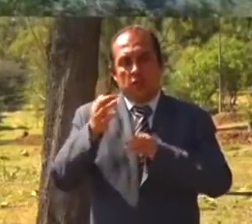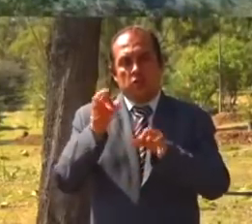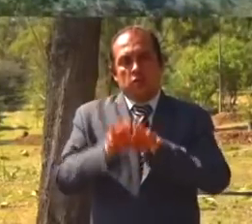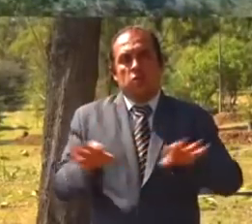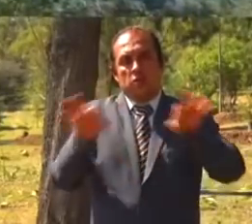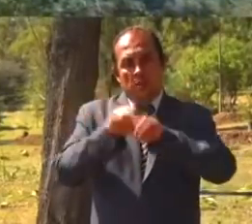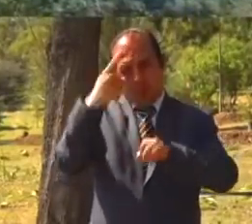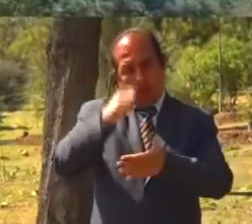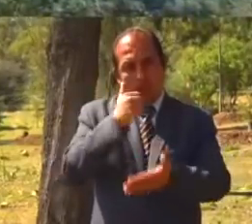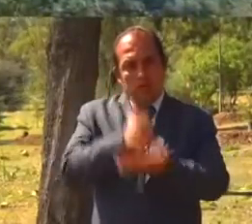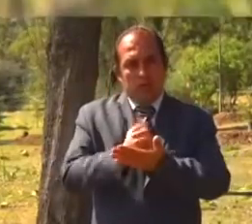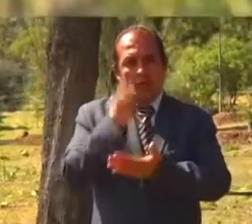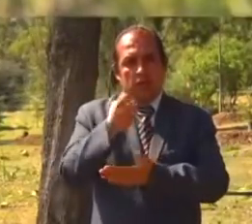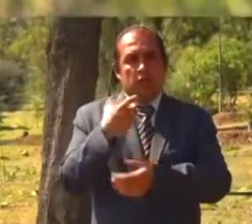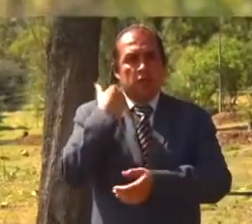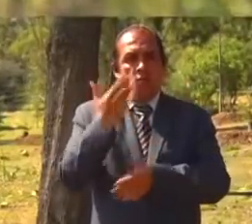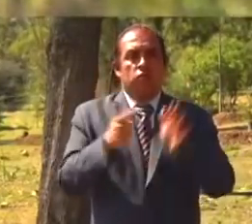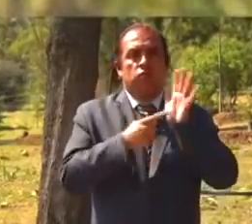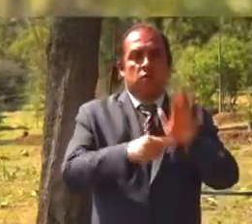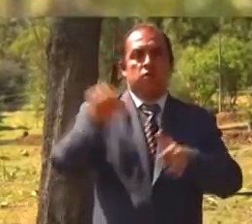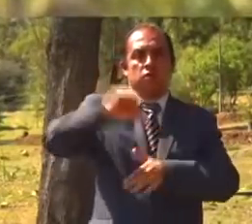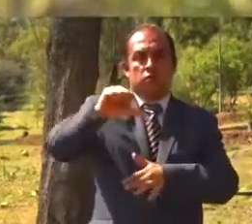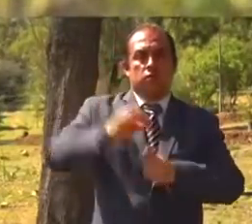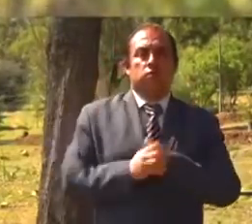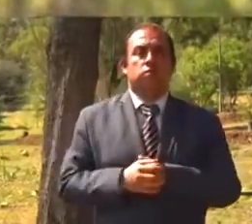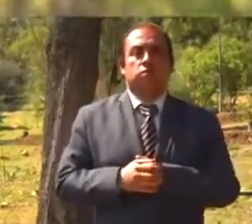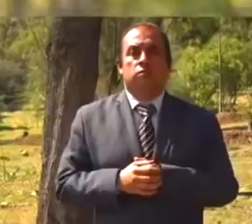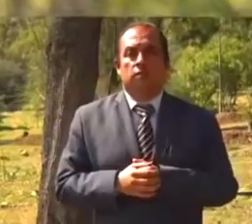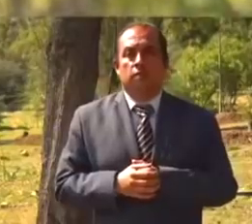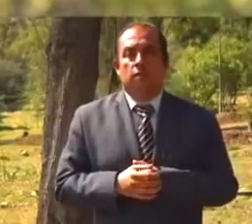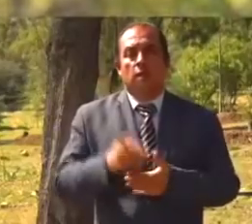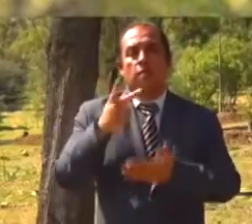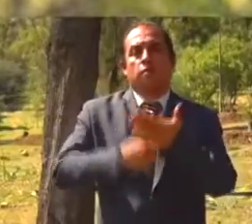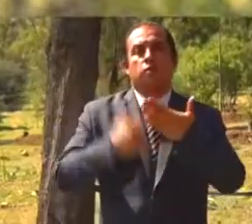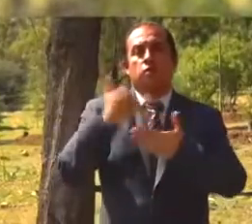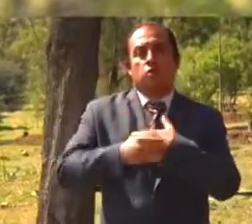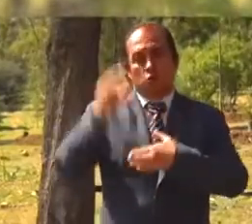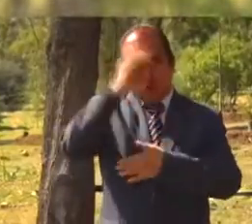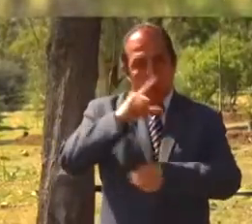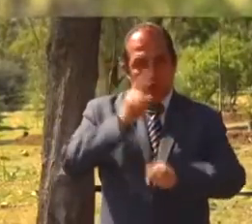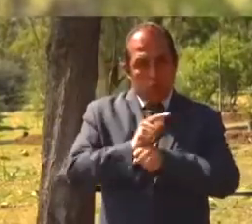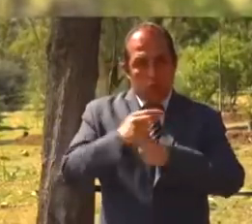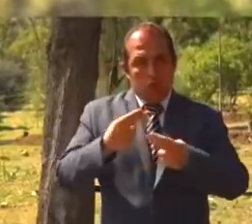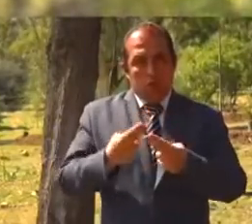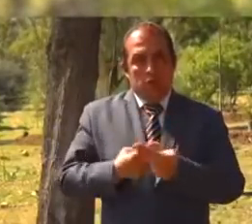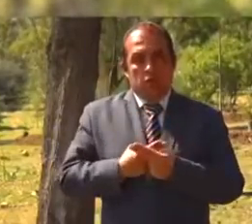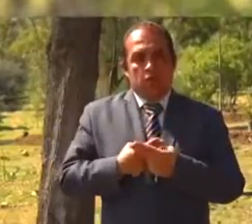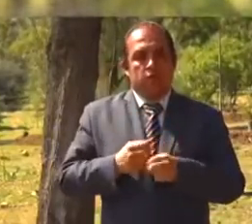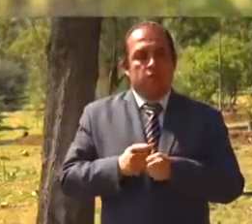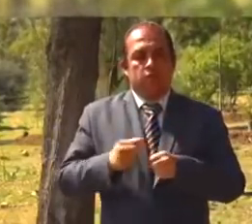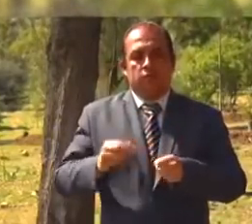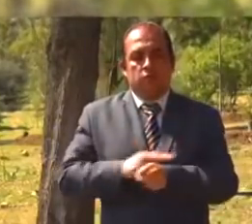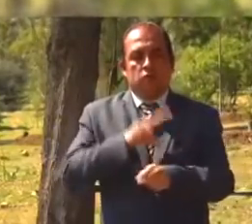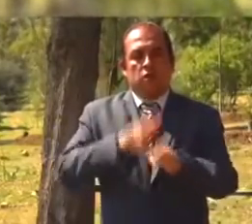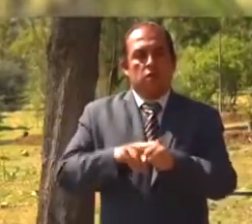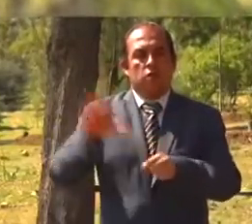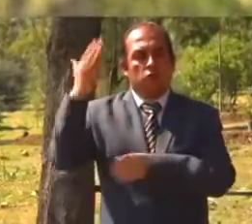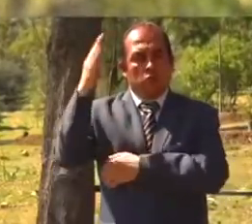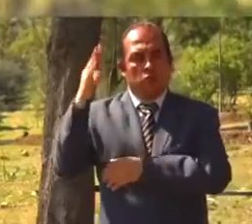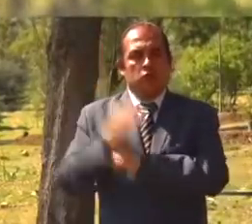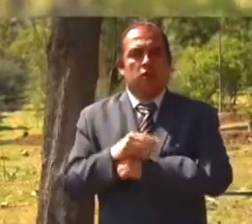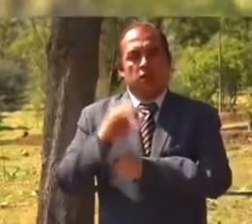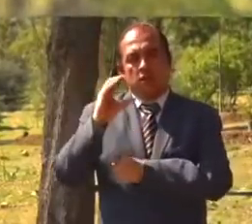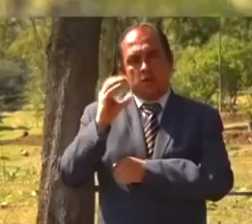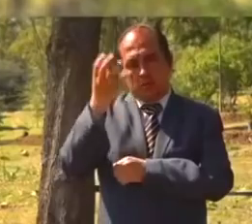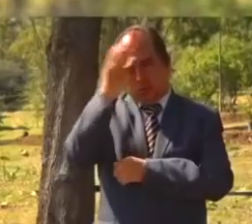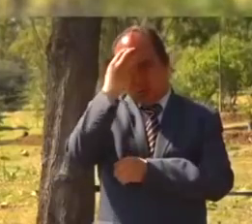Así que, pues esto es lo que queríamos mostrarles el día de hoy. El proyecto Cultura y Naturaleza del Bosque de Chapultepec es un